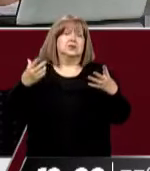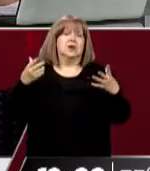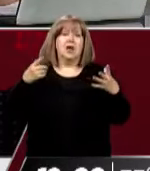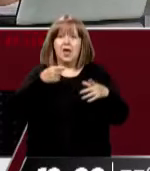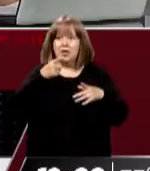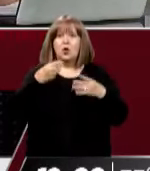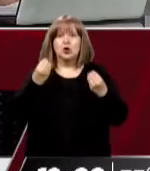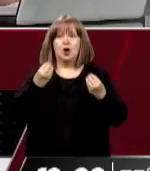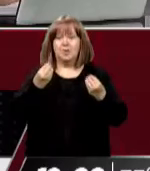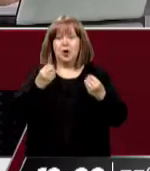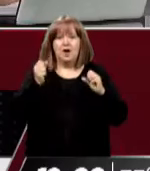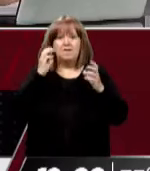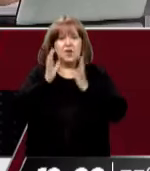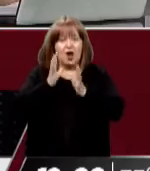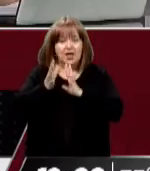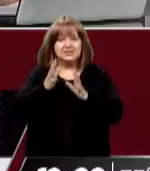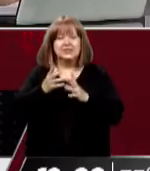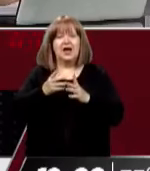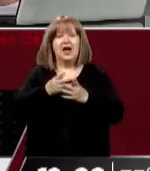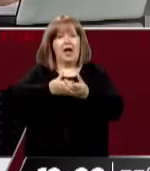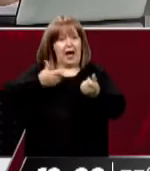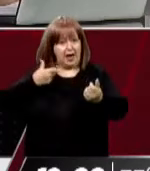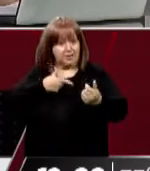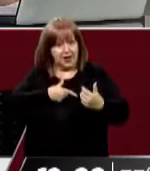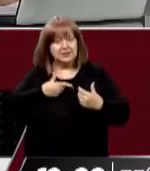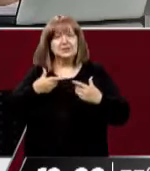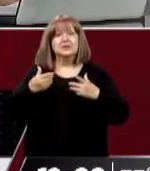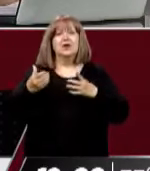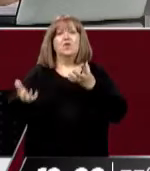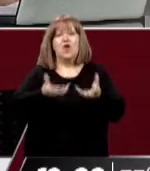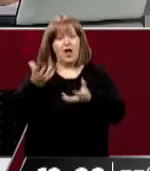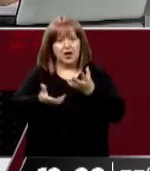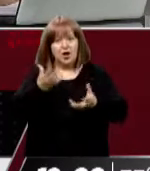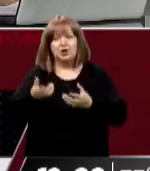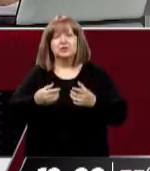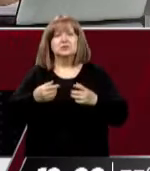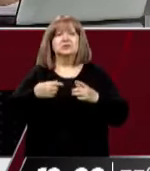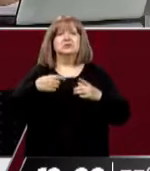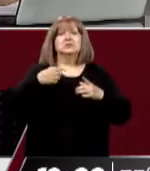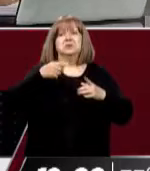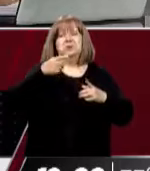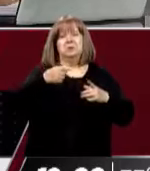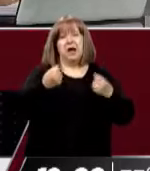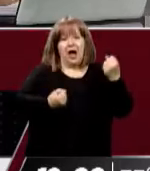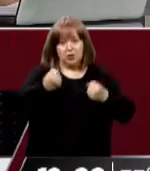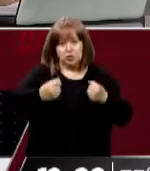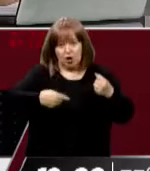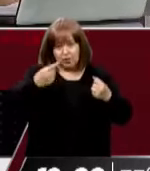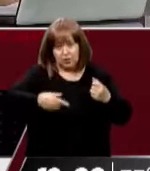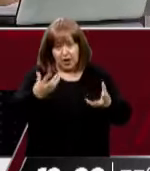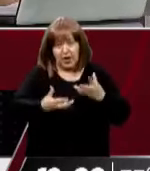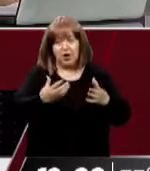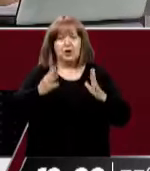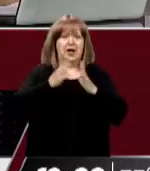de propiedades, con portación de armas, en su momento lo condenaron en Chile, y cuando estaba siendo revisada